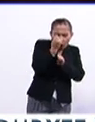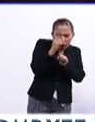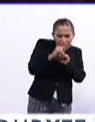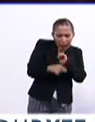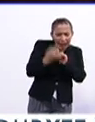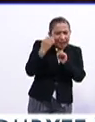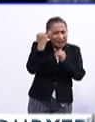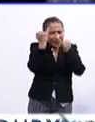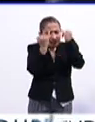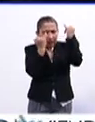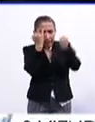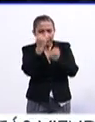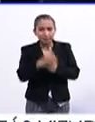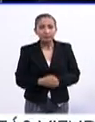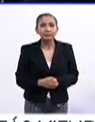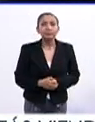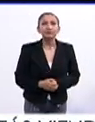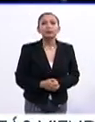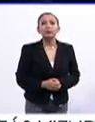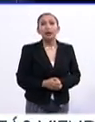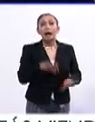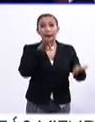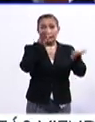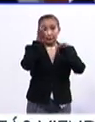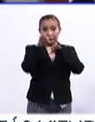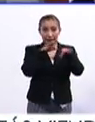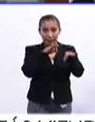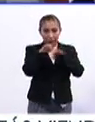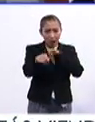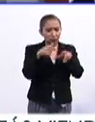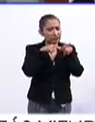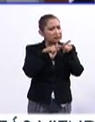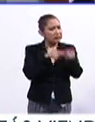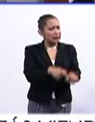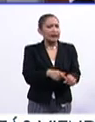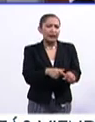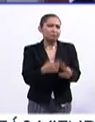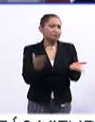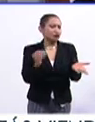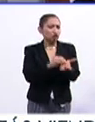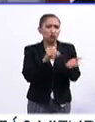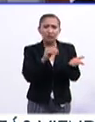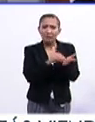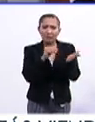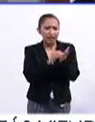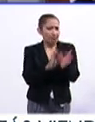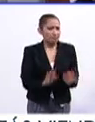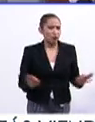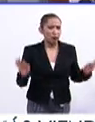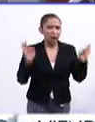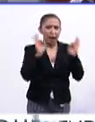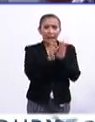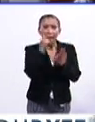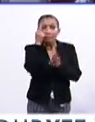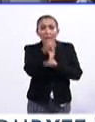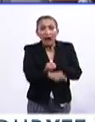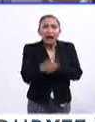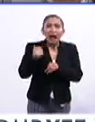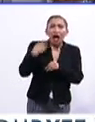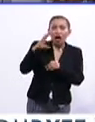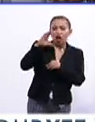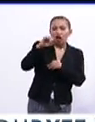y teorías el trabajo sigue siendo yo creo que un trabajo fundamental para la